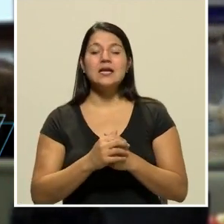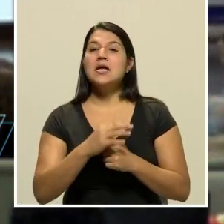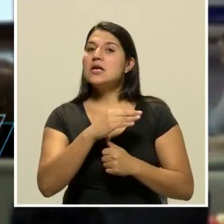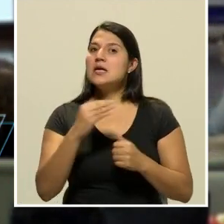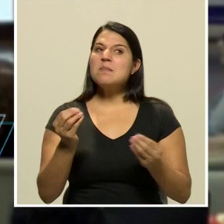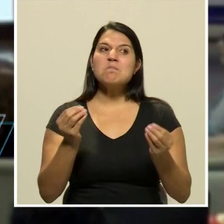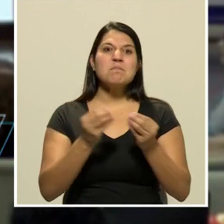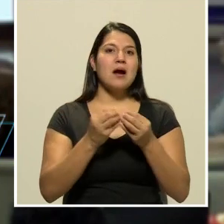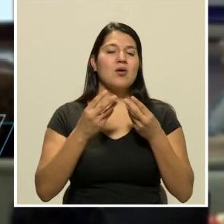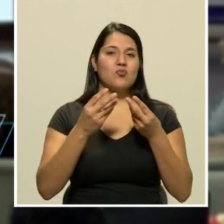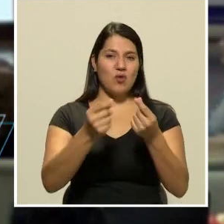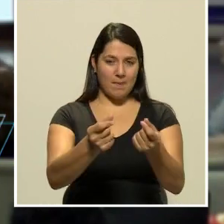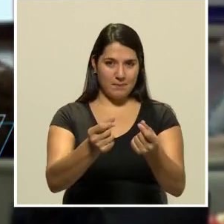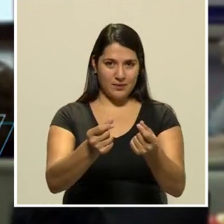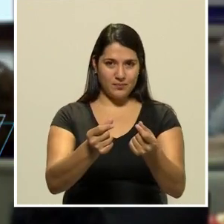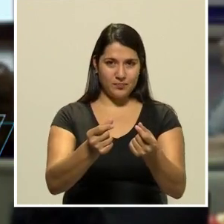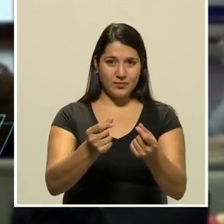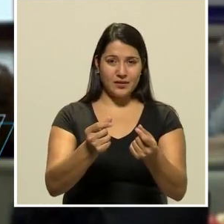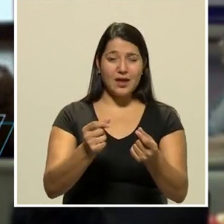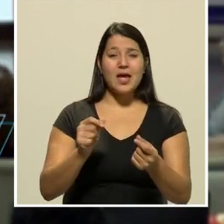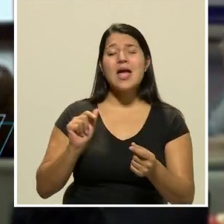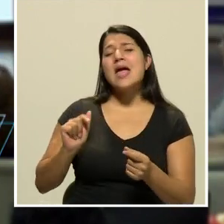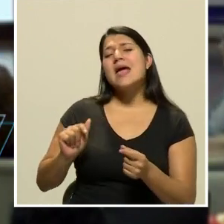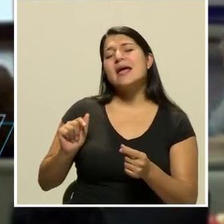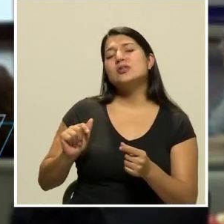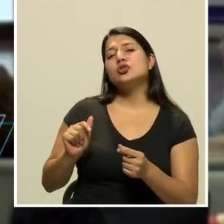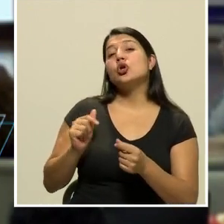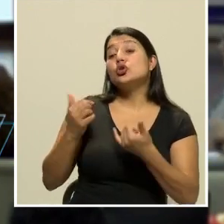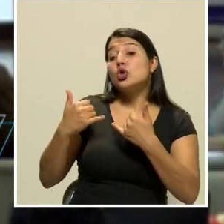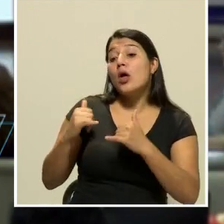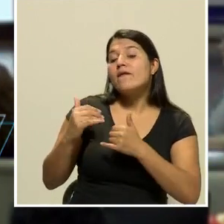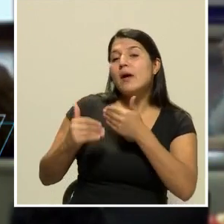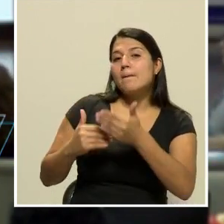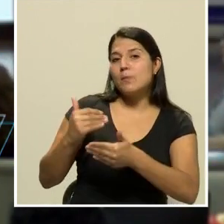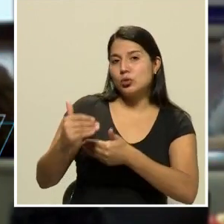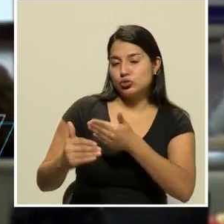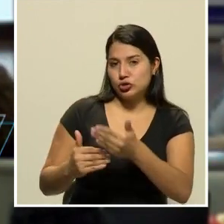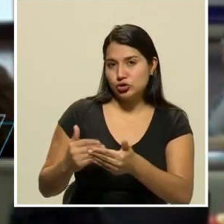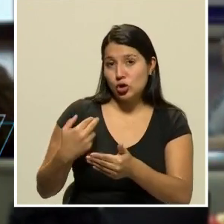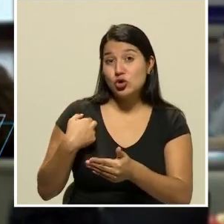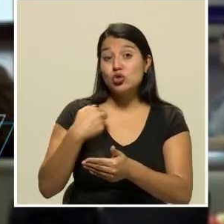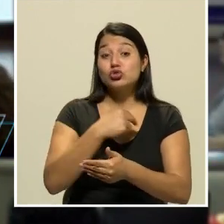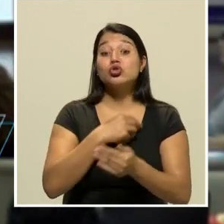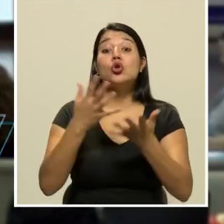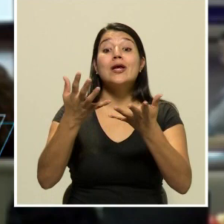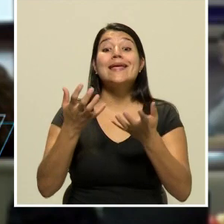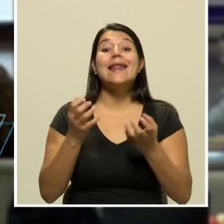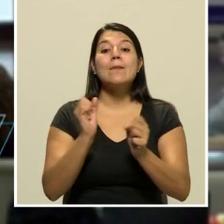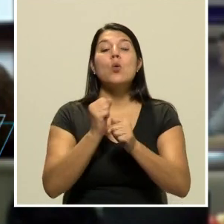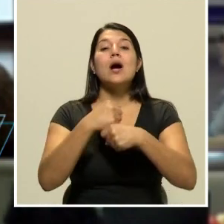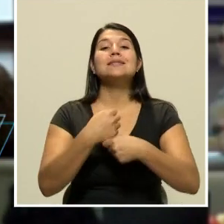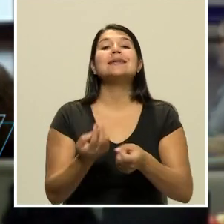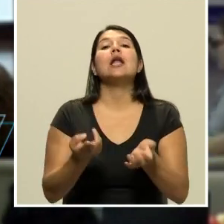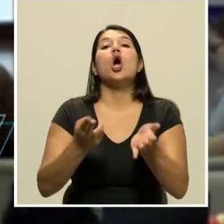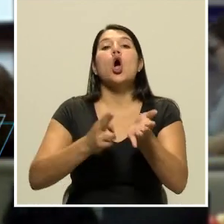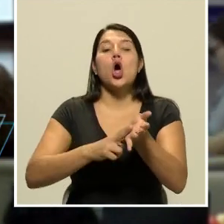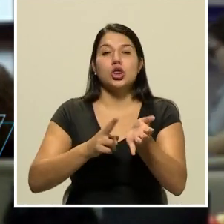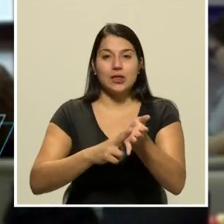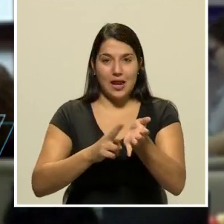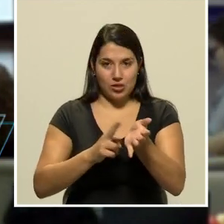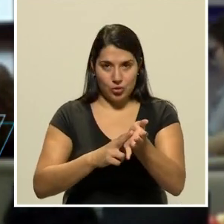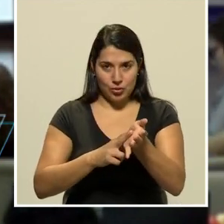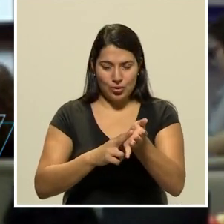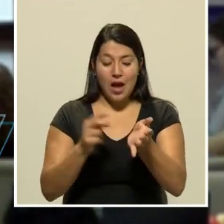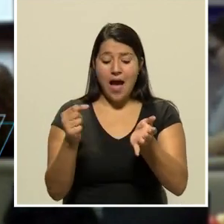¿verdad? Eso va muy despacio. Entonces, lo que nosotros queremos es sacar un cartel donde